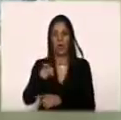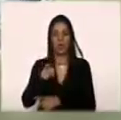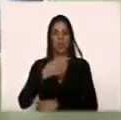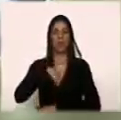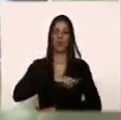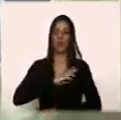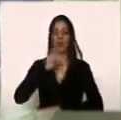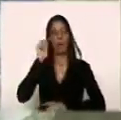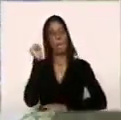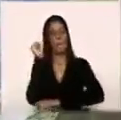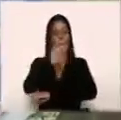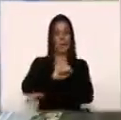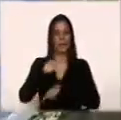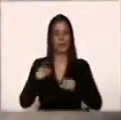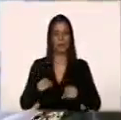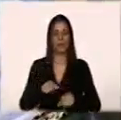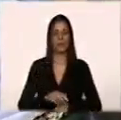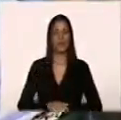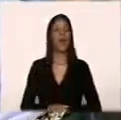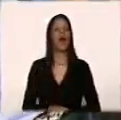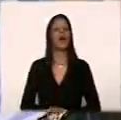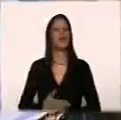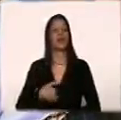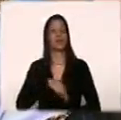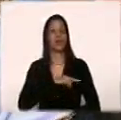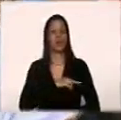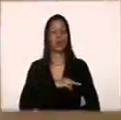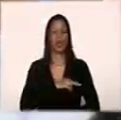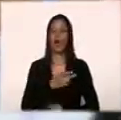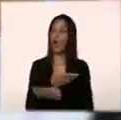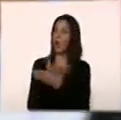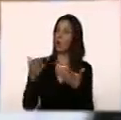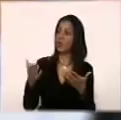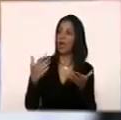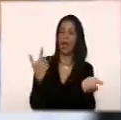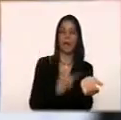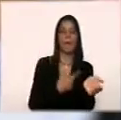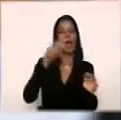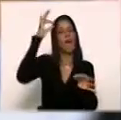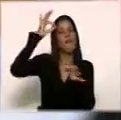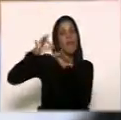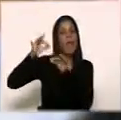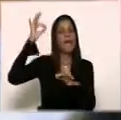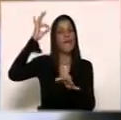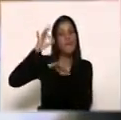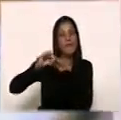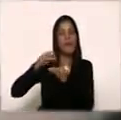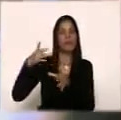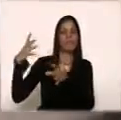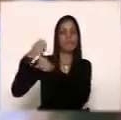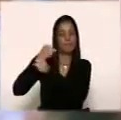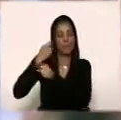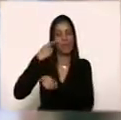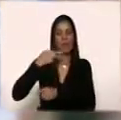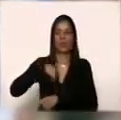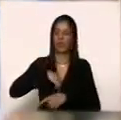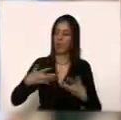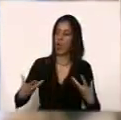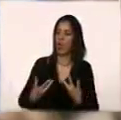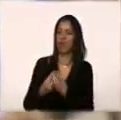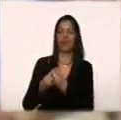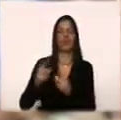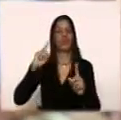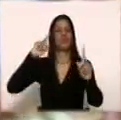vencer. Tengan ustedes, hermanos y hermanas, fe, y trabajando juntos lo vamos a